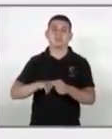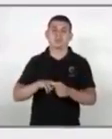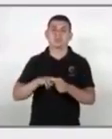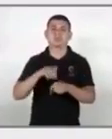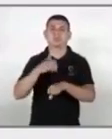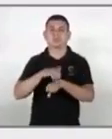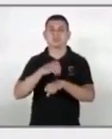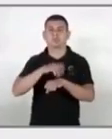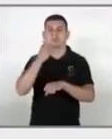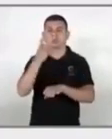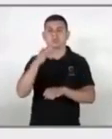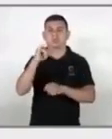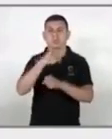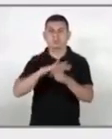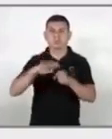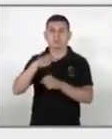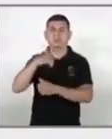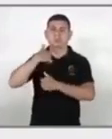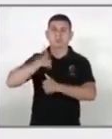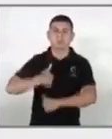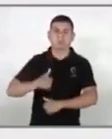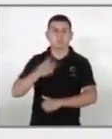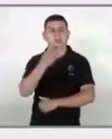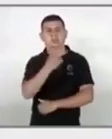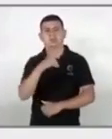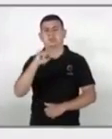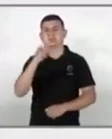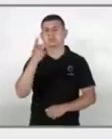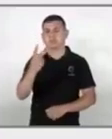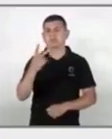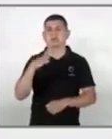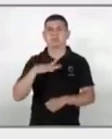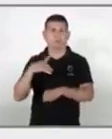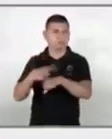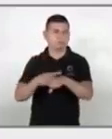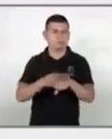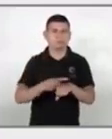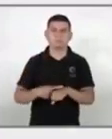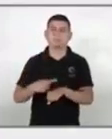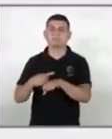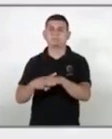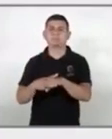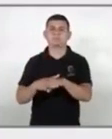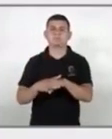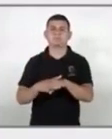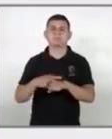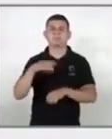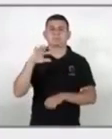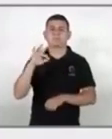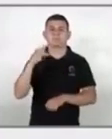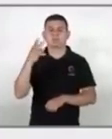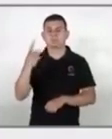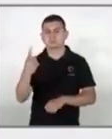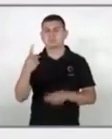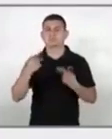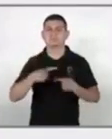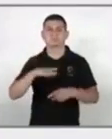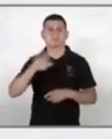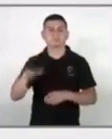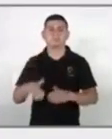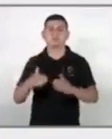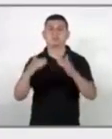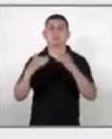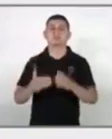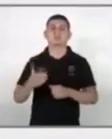sanitaria número 2, Istmo, 262 casos confirmados con 41 defunciones. En